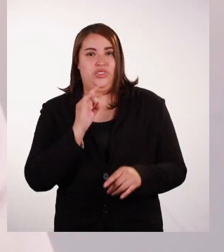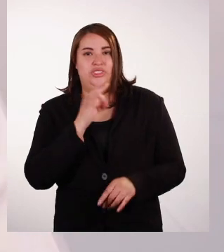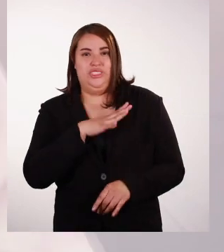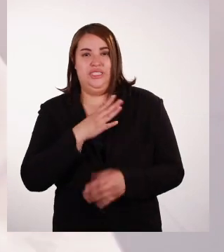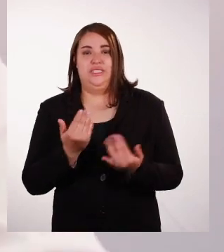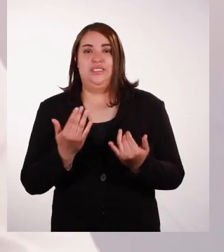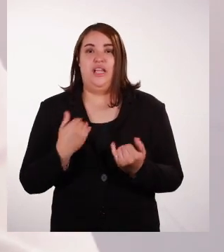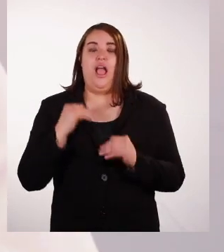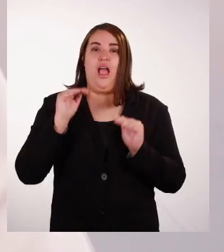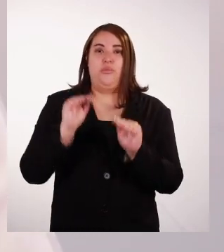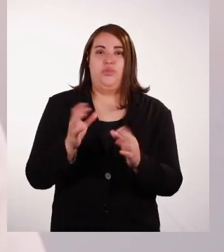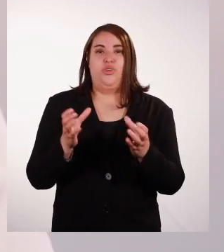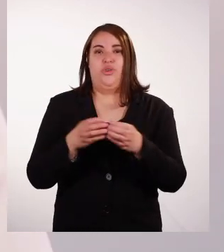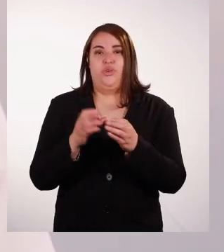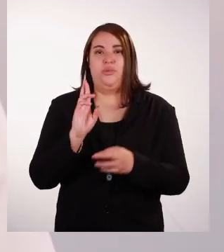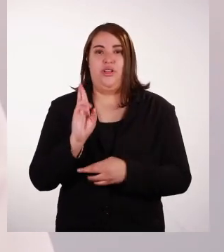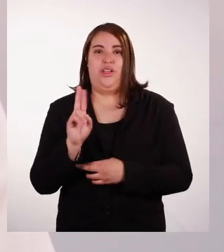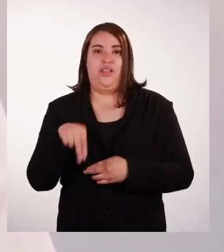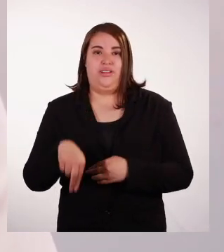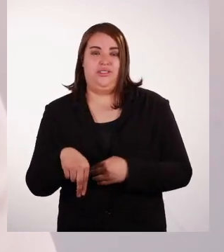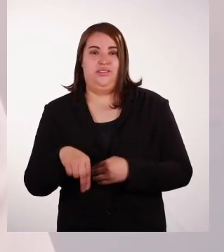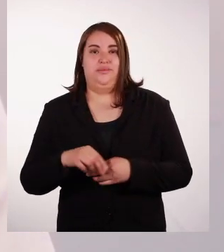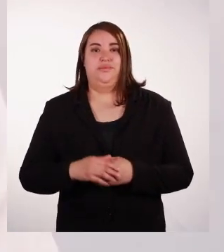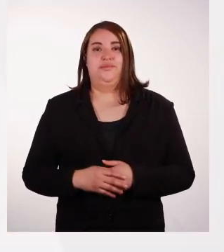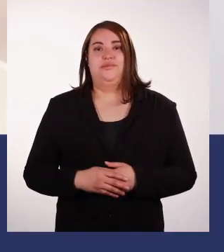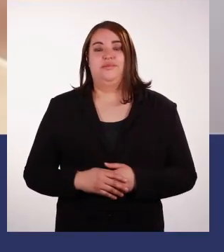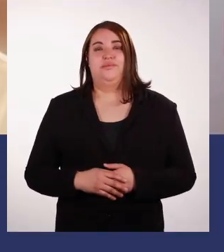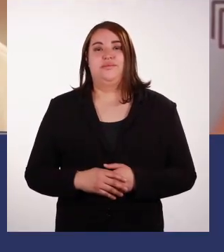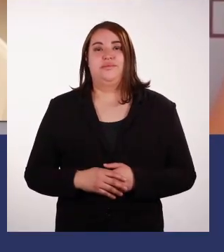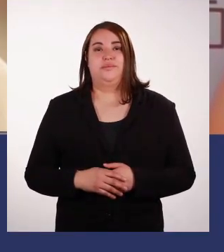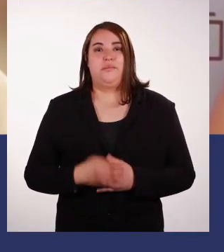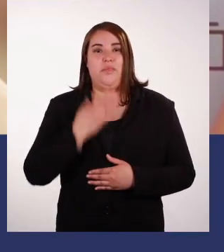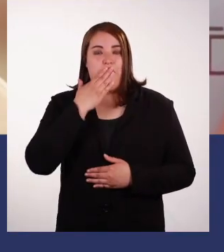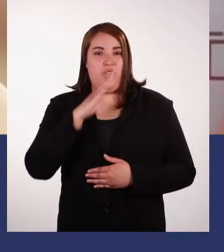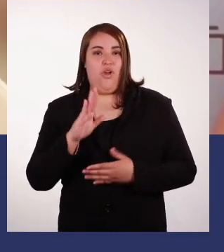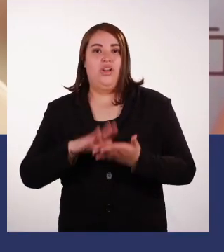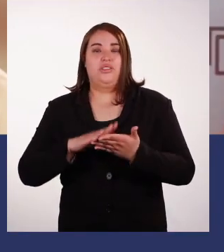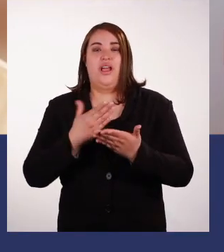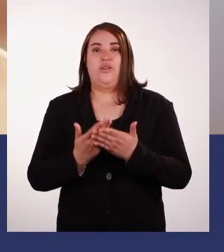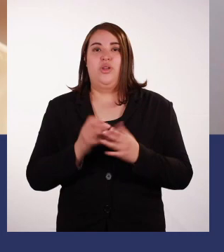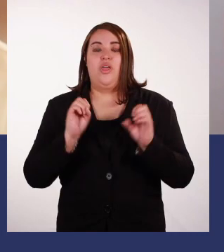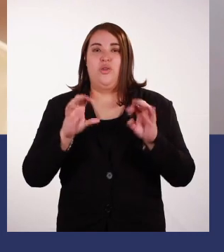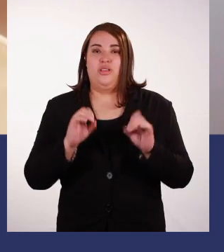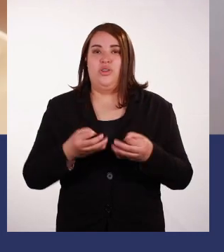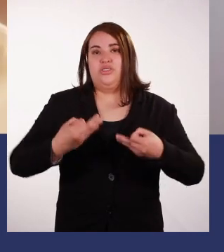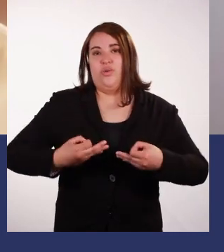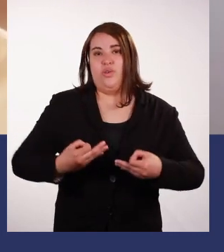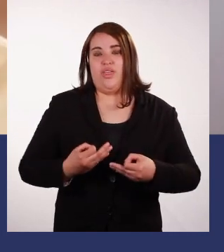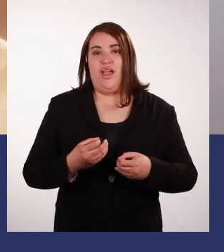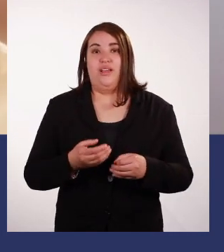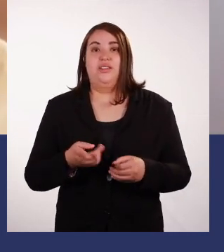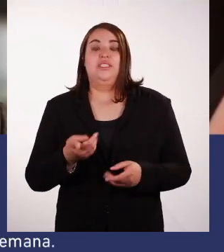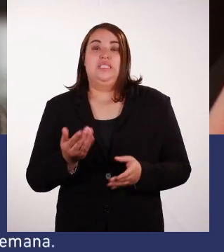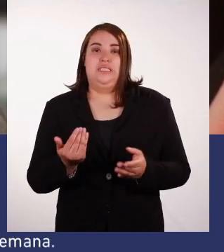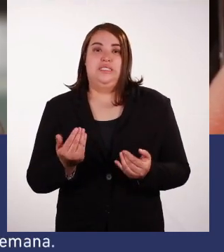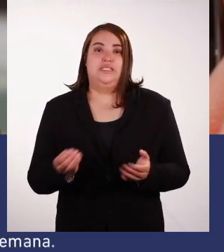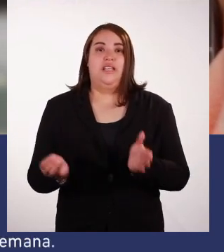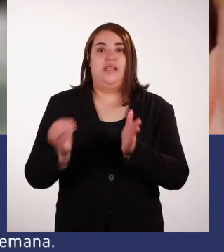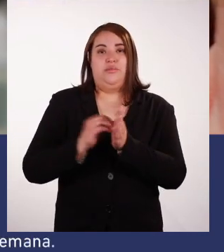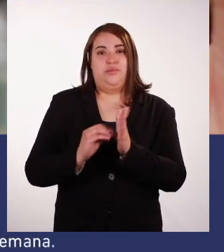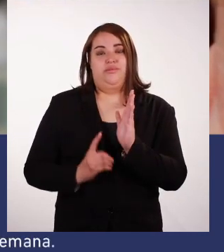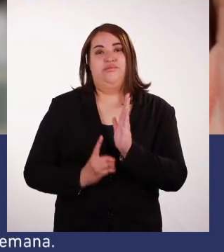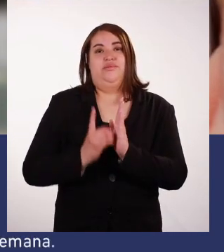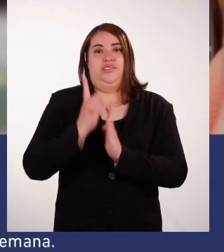necesita, apoyemos a los candidatos de Renovación Nacional. Mejorar la salud, educación y seguridad son frases vacías. Si no